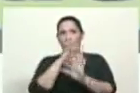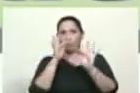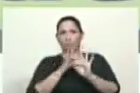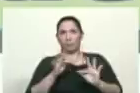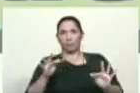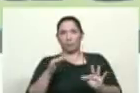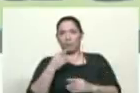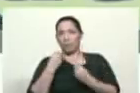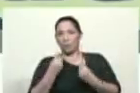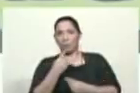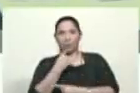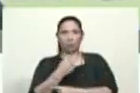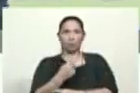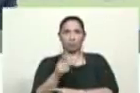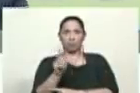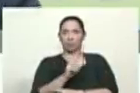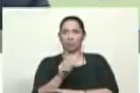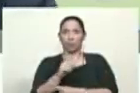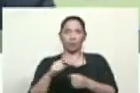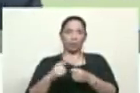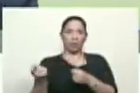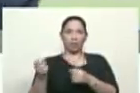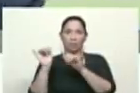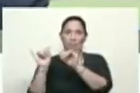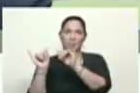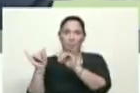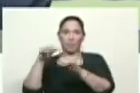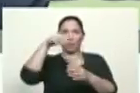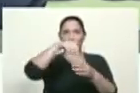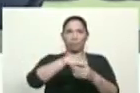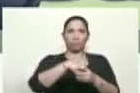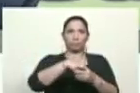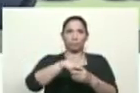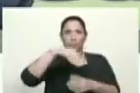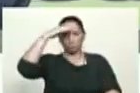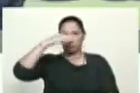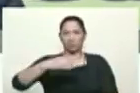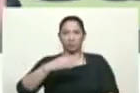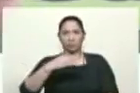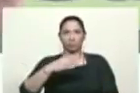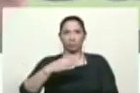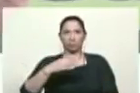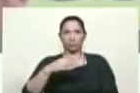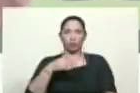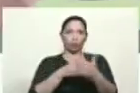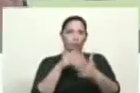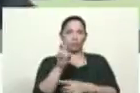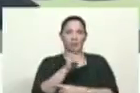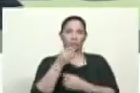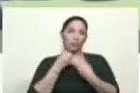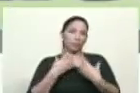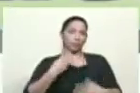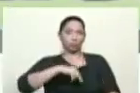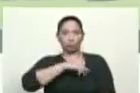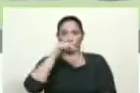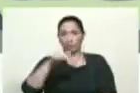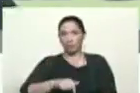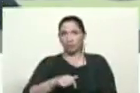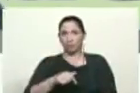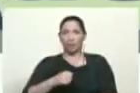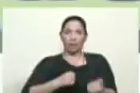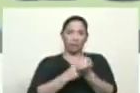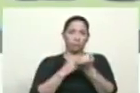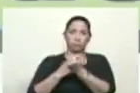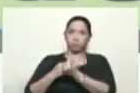como dicen, que no descartan, la propia intervención militar. Bueno, nosotros aquí, contando con el